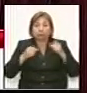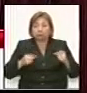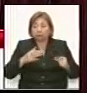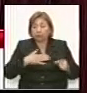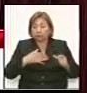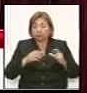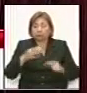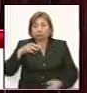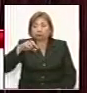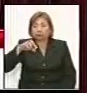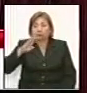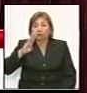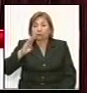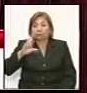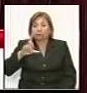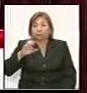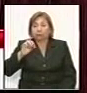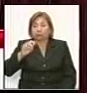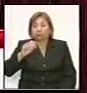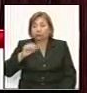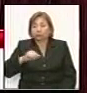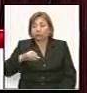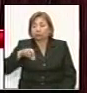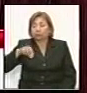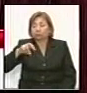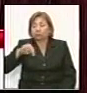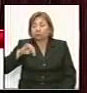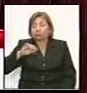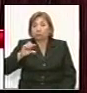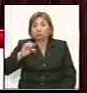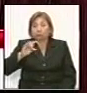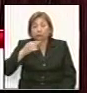partido, Valentín Paniagua. Él asumió la presidencia porque